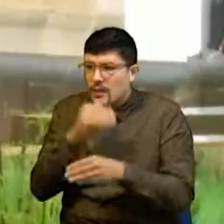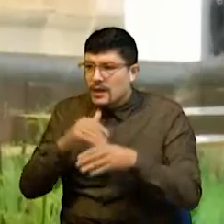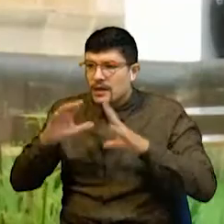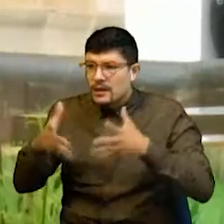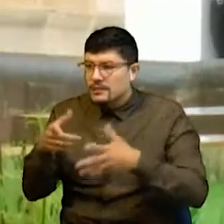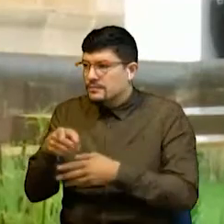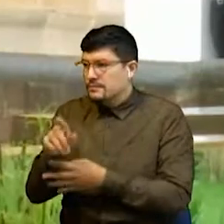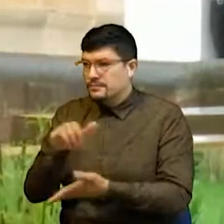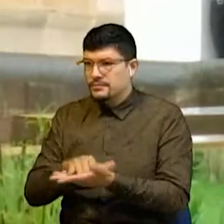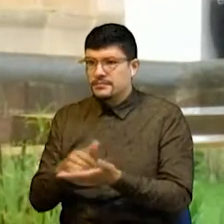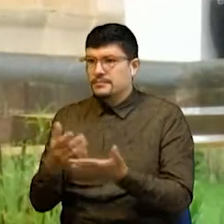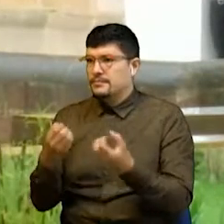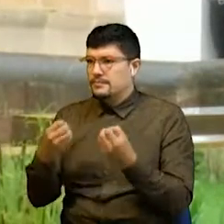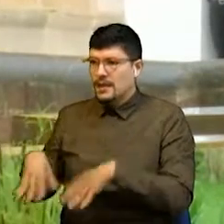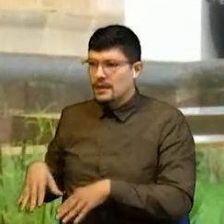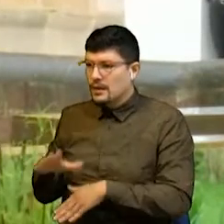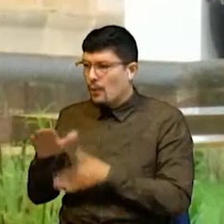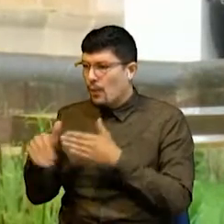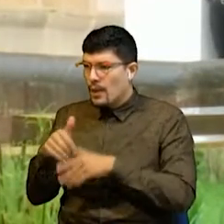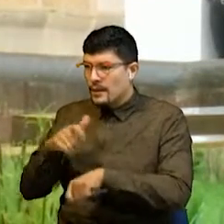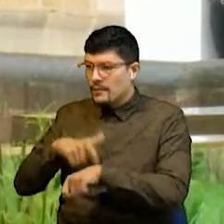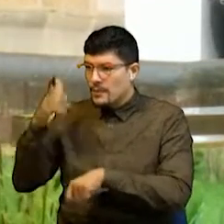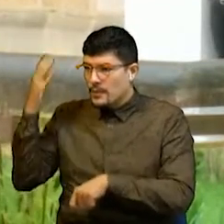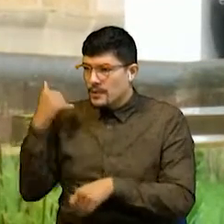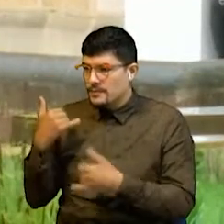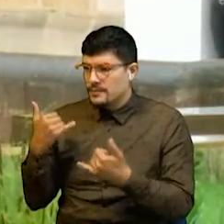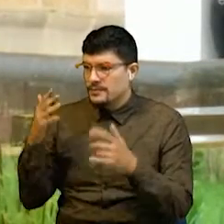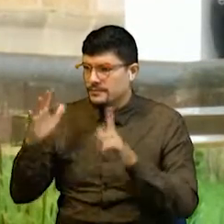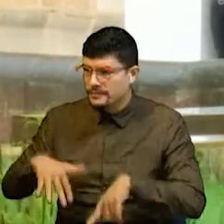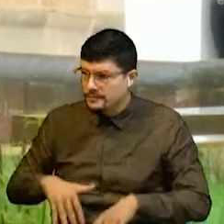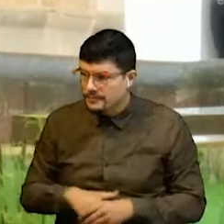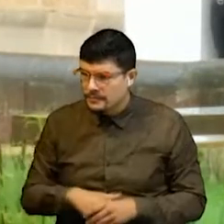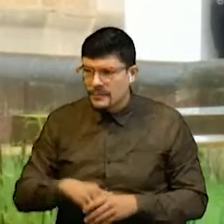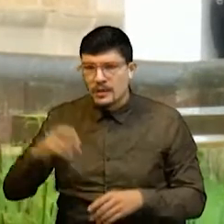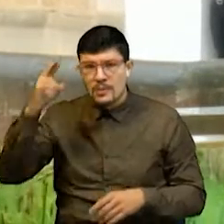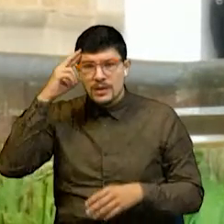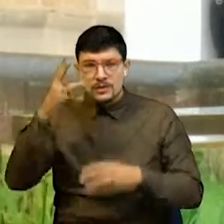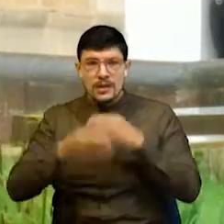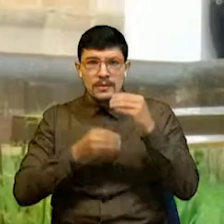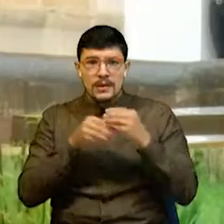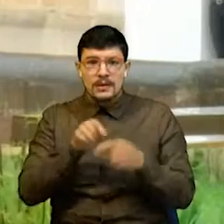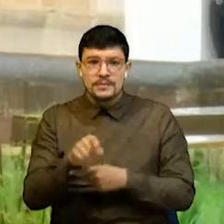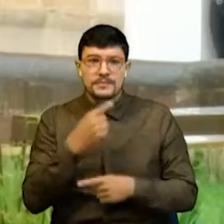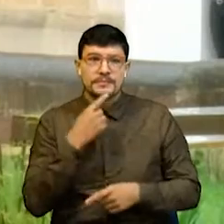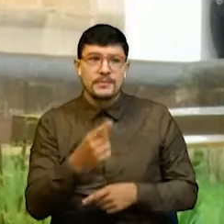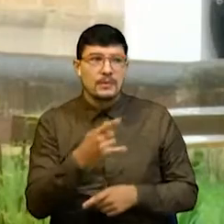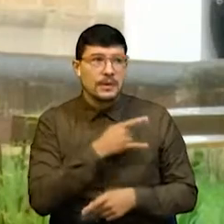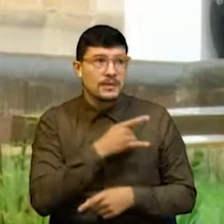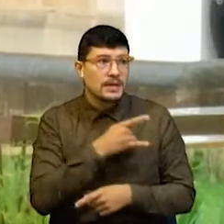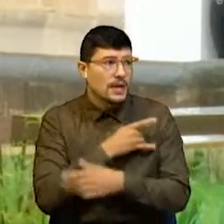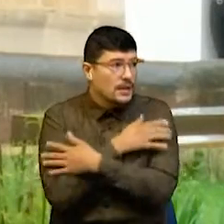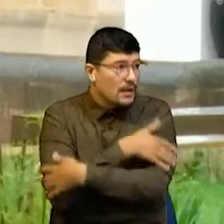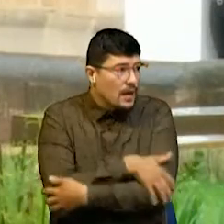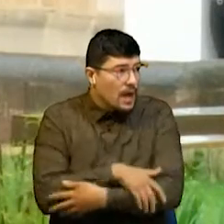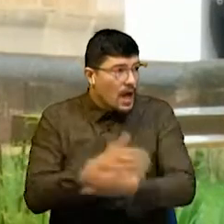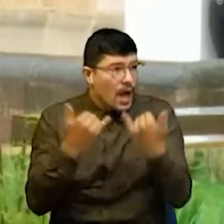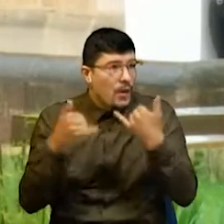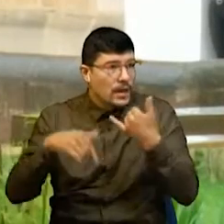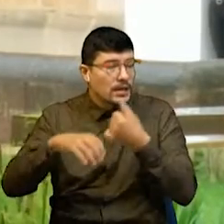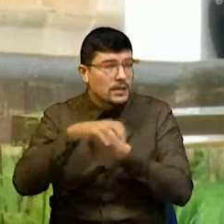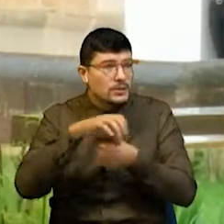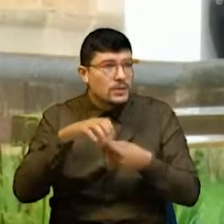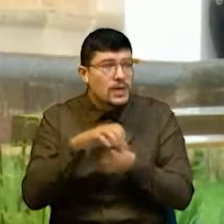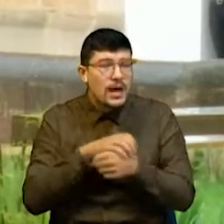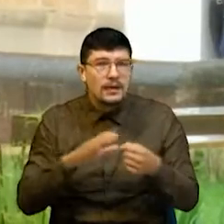funcional. Para finalizar, hay que reiterar que entonces la Universidad de Pamplona, al menos en esta ciudad, está